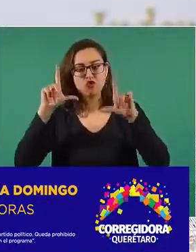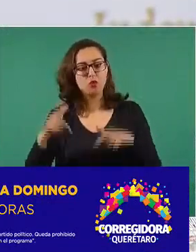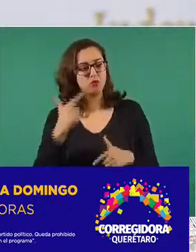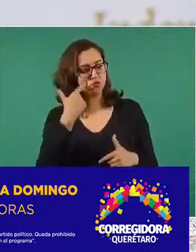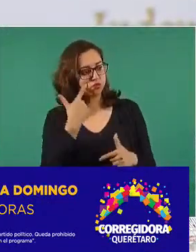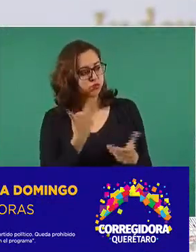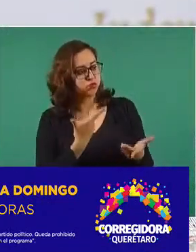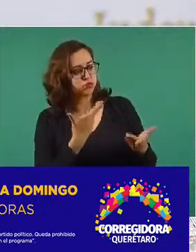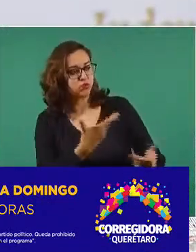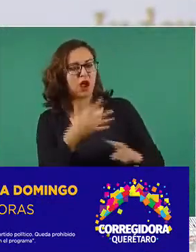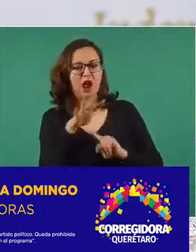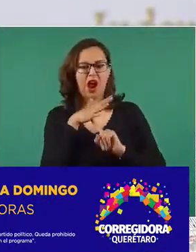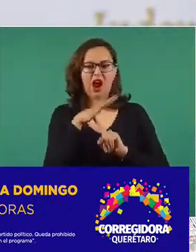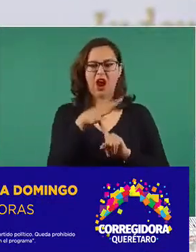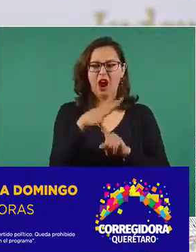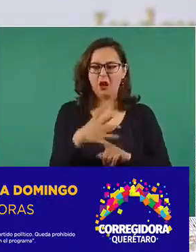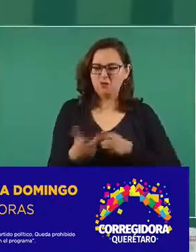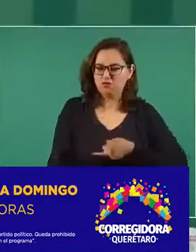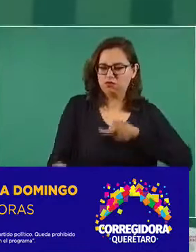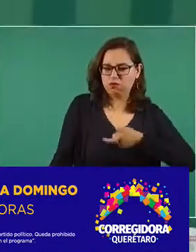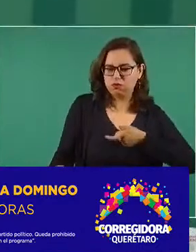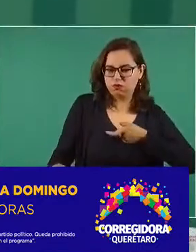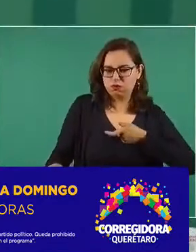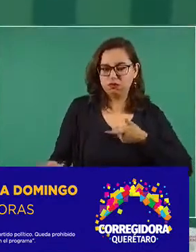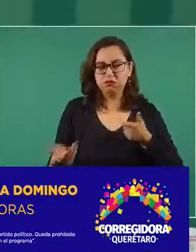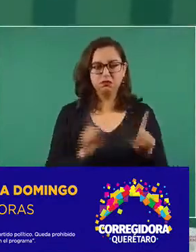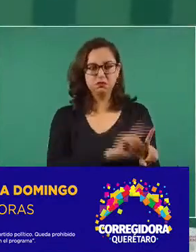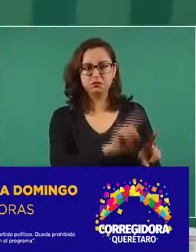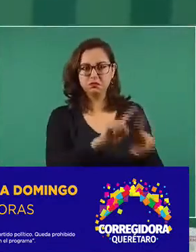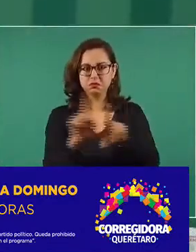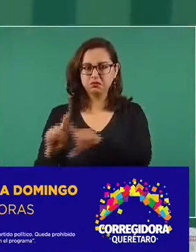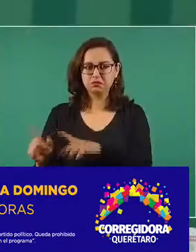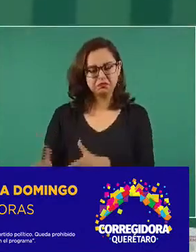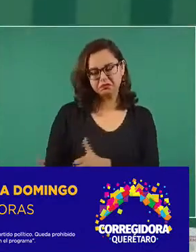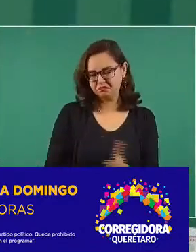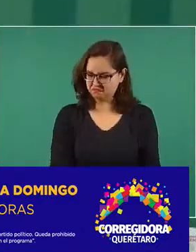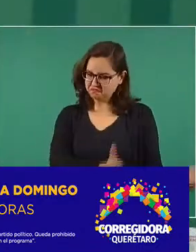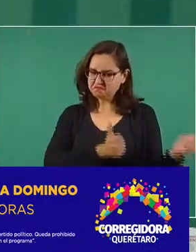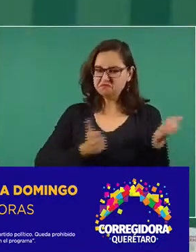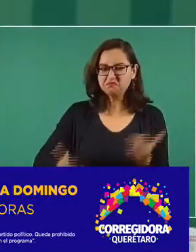helicópteros y armamentos. Ese era el plan